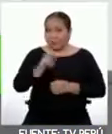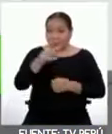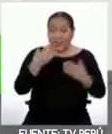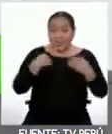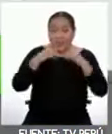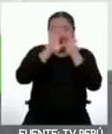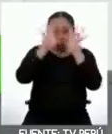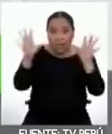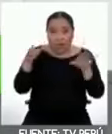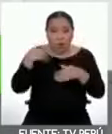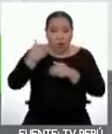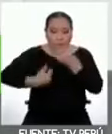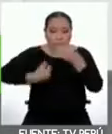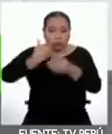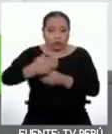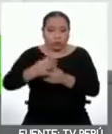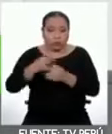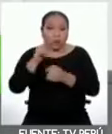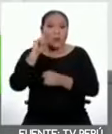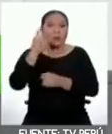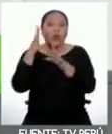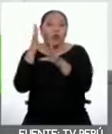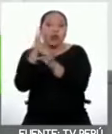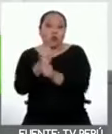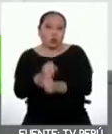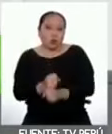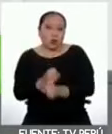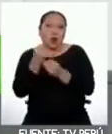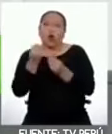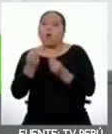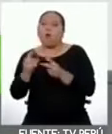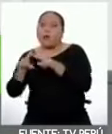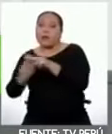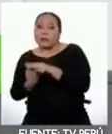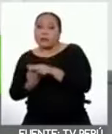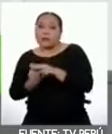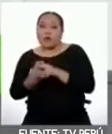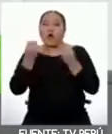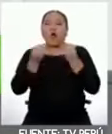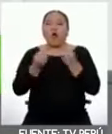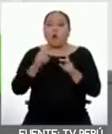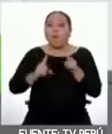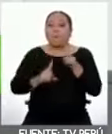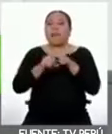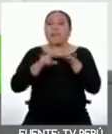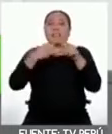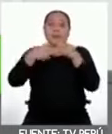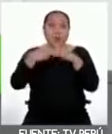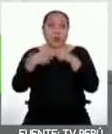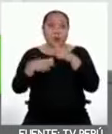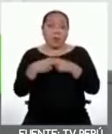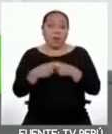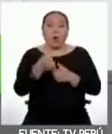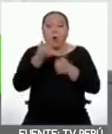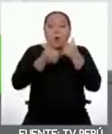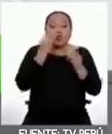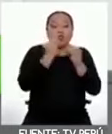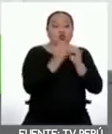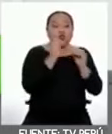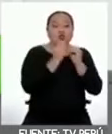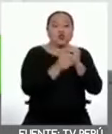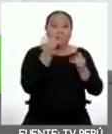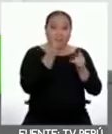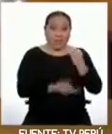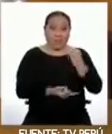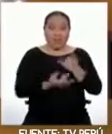todo lo que ocurrirá como en un resumen. ¿Cómo inicia todo? ¿Cómo aparece el conflicto? ¿Qué solución se